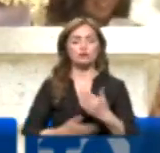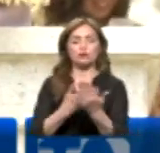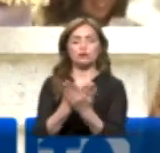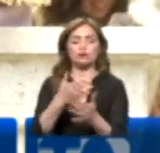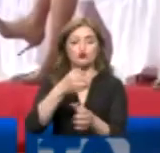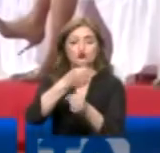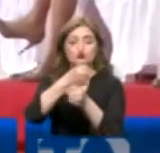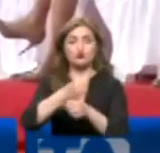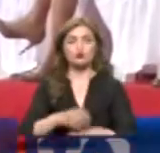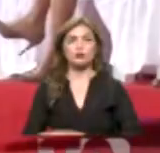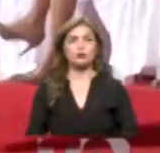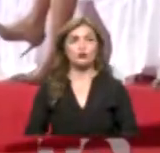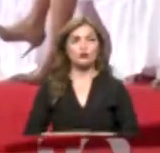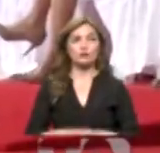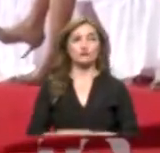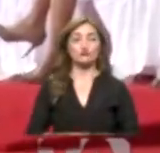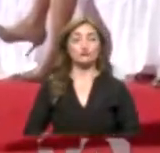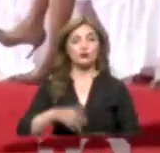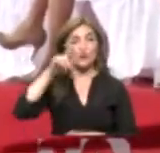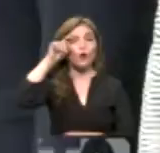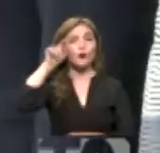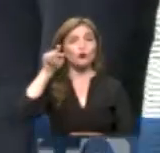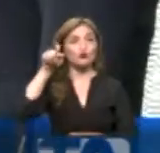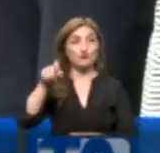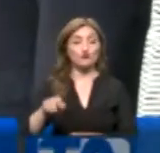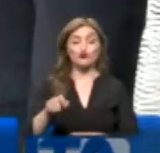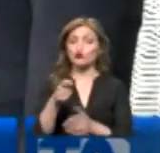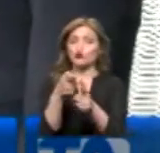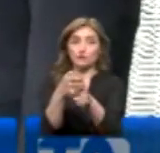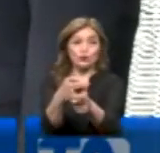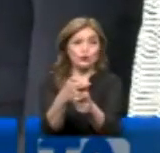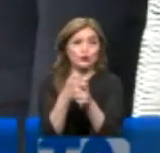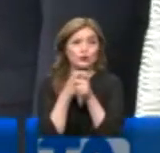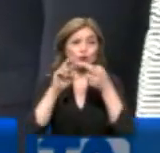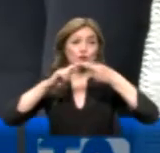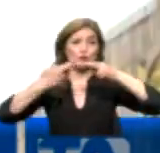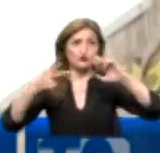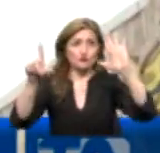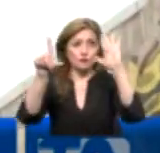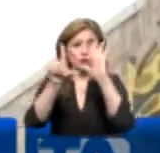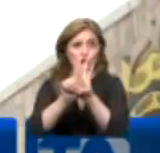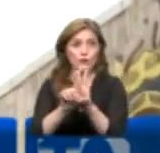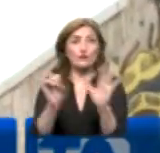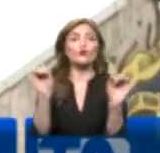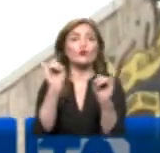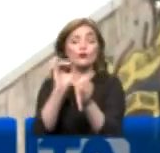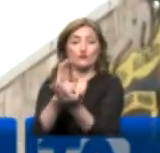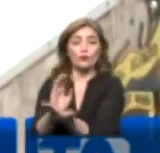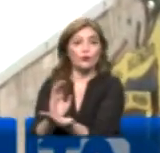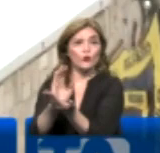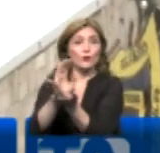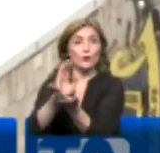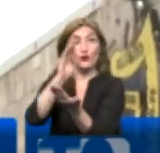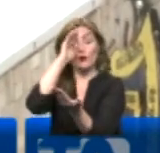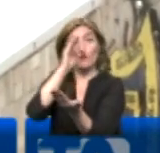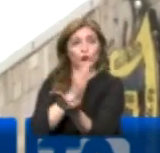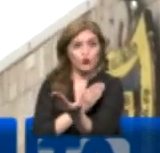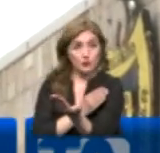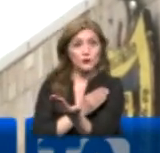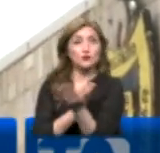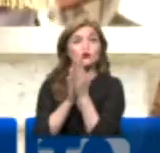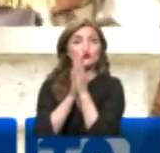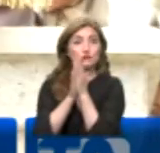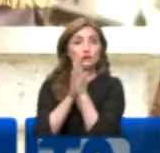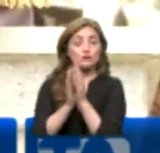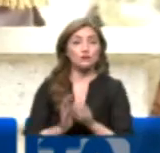mayor seguridad. Y recordó también la necesidad urgente de reformas legales al Instituto de Seguridad Social de Fuerzas